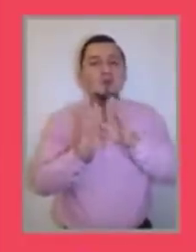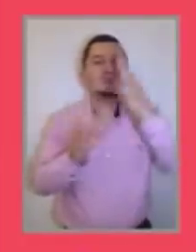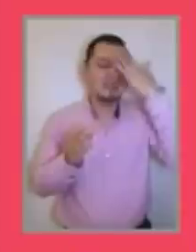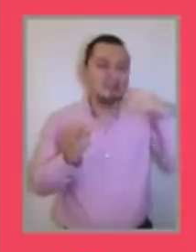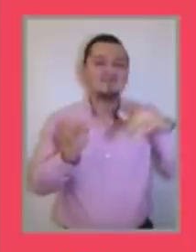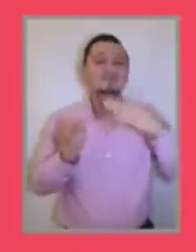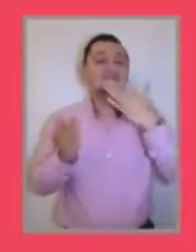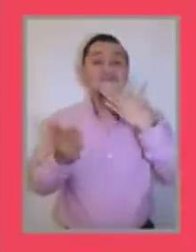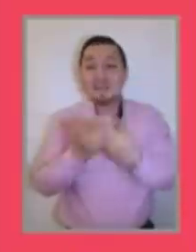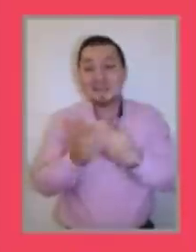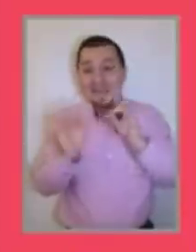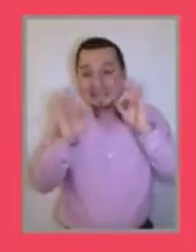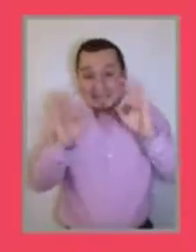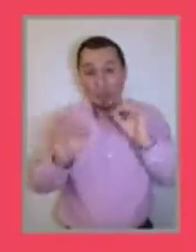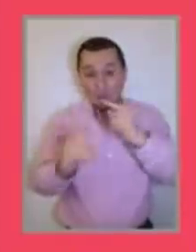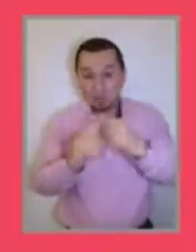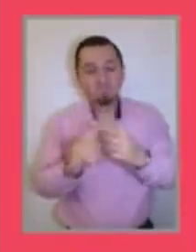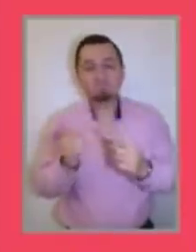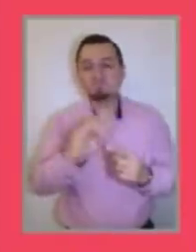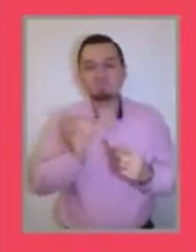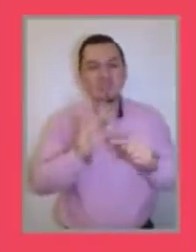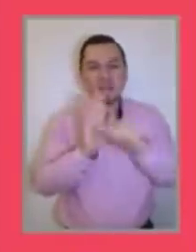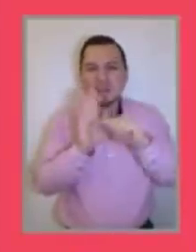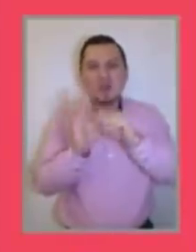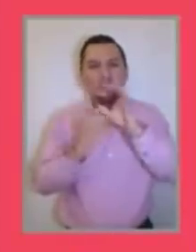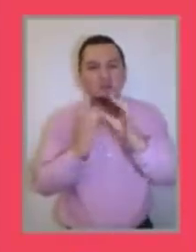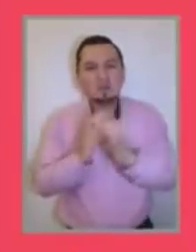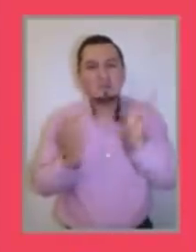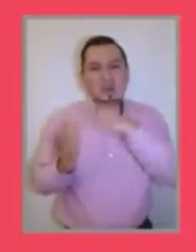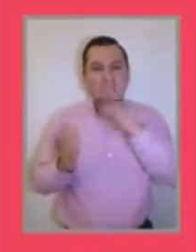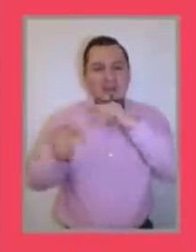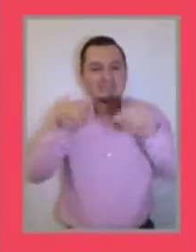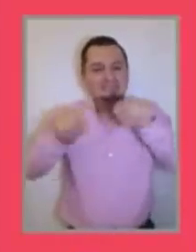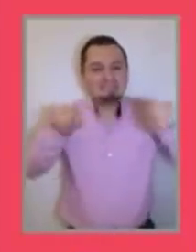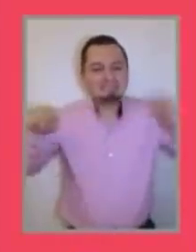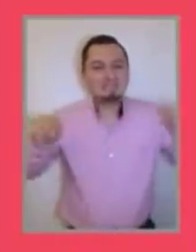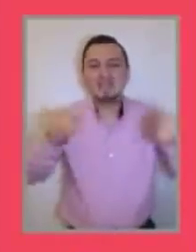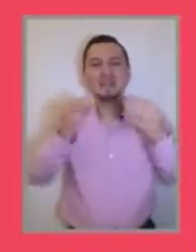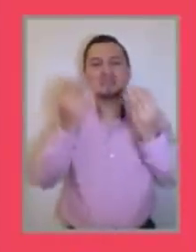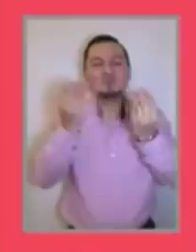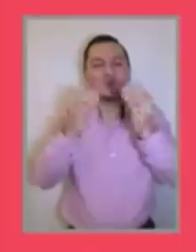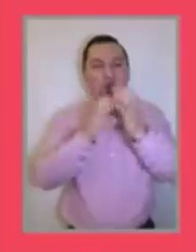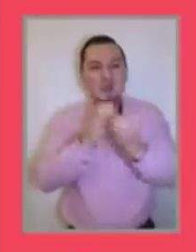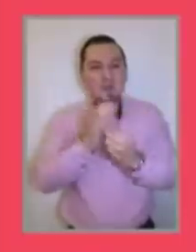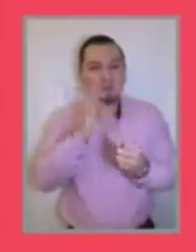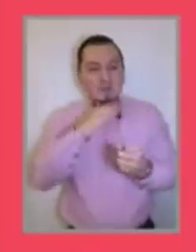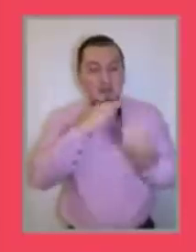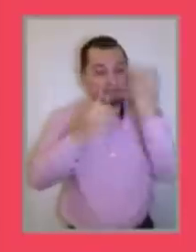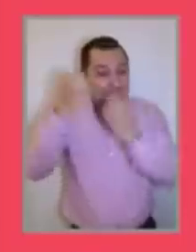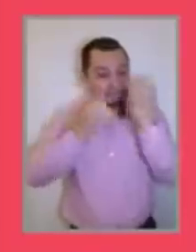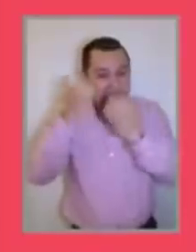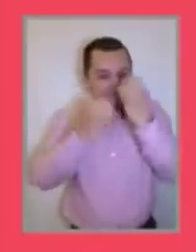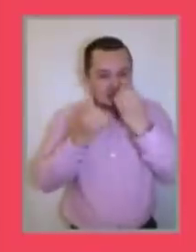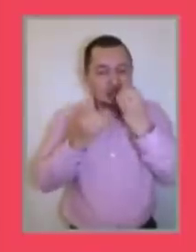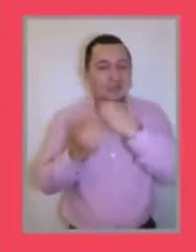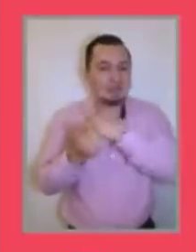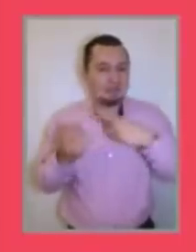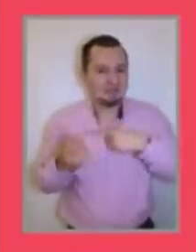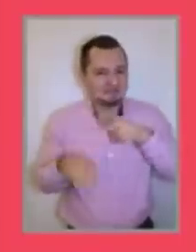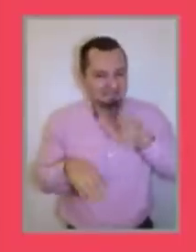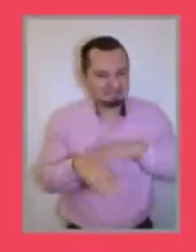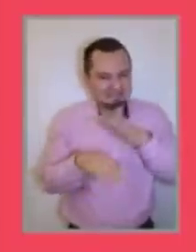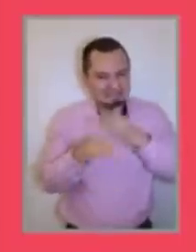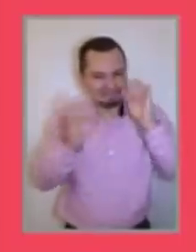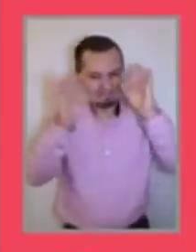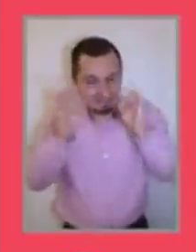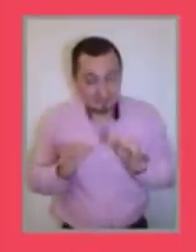aprendizaje y ha generado también otro tipo de complicaciones que tienen que ser valoradas de manera correcta. Por